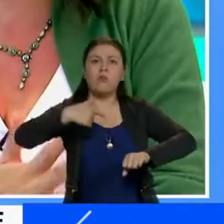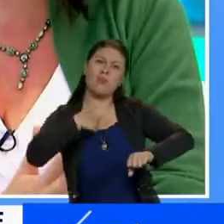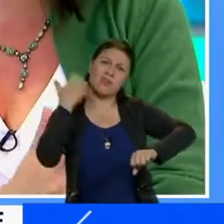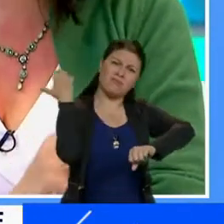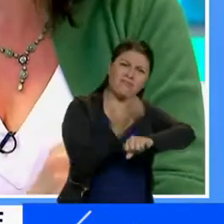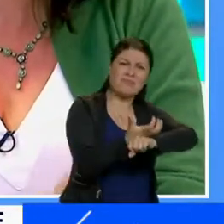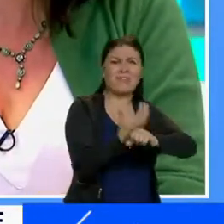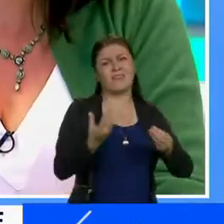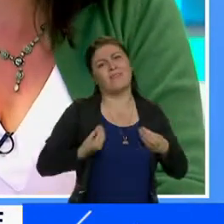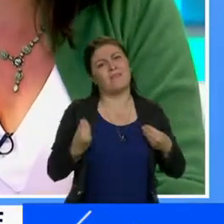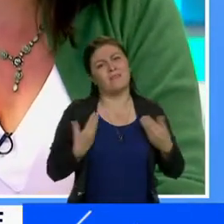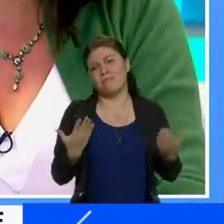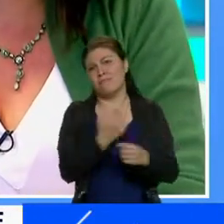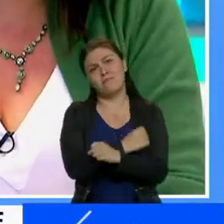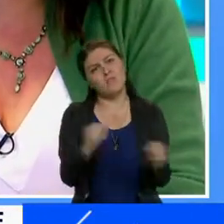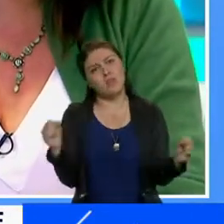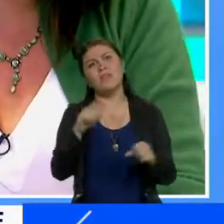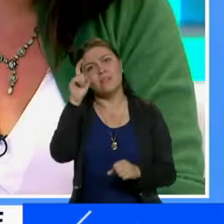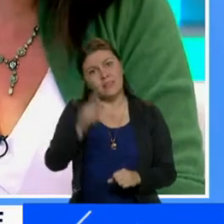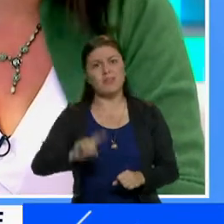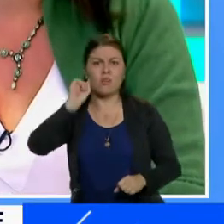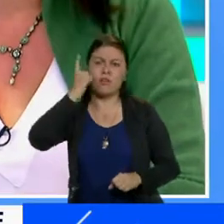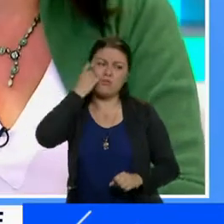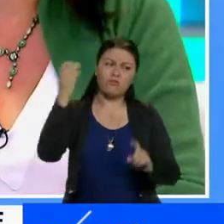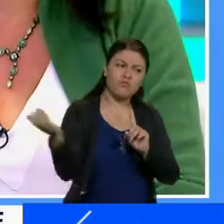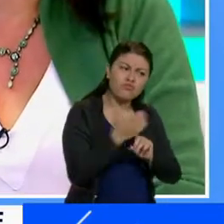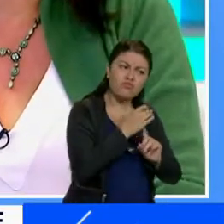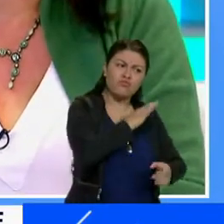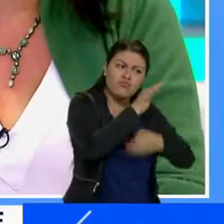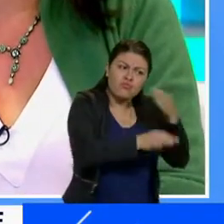país debe conservar y proteger.